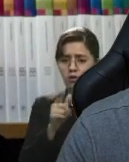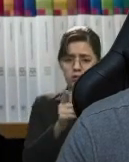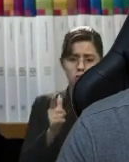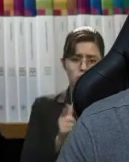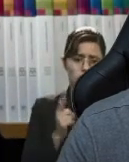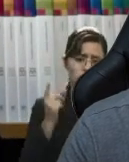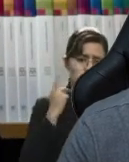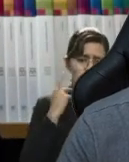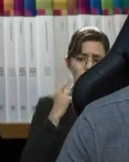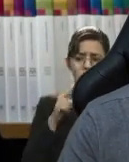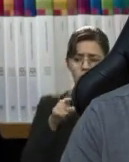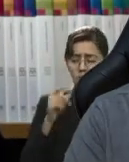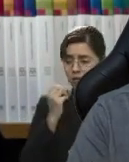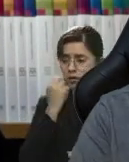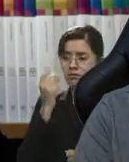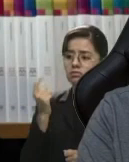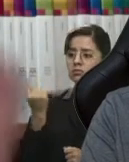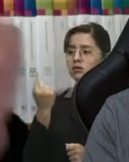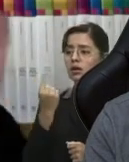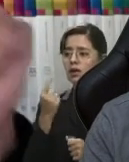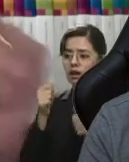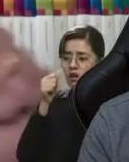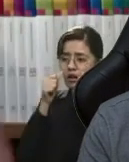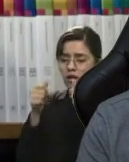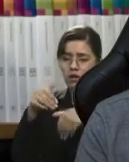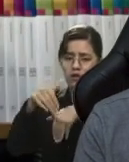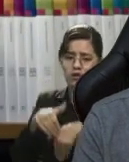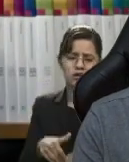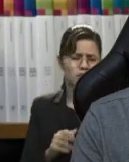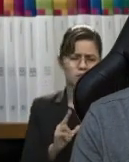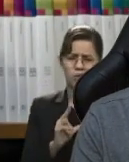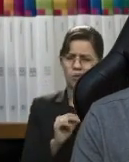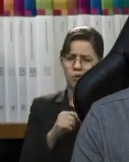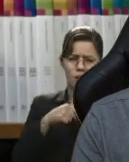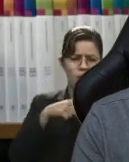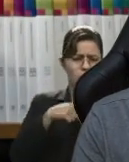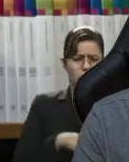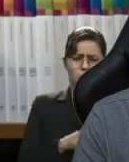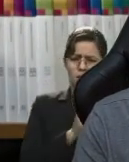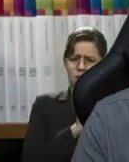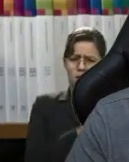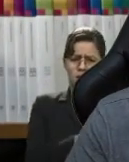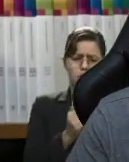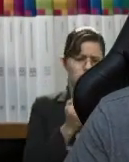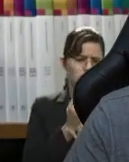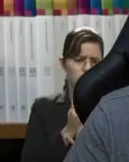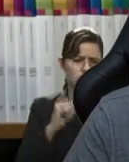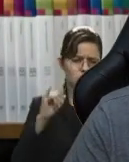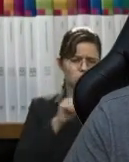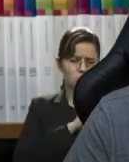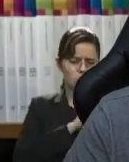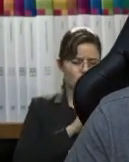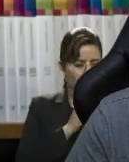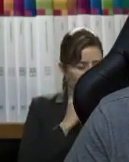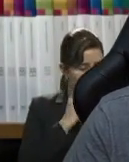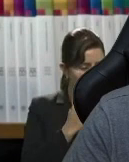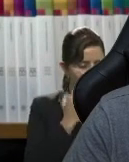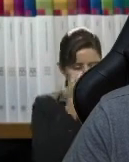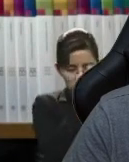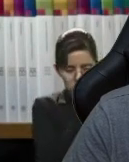así lo quisieran y aquí estamos para decidir con nuestra responsabilidad cuales creemos que son los mejores perfiles